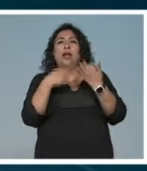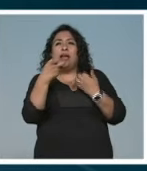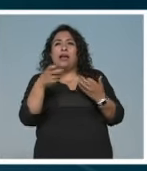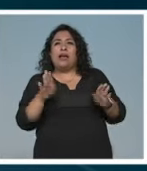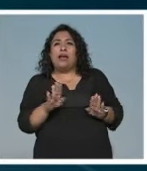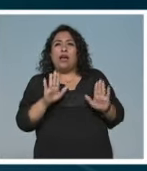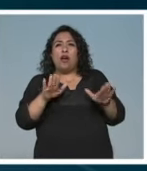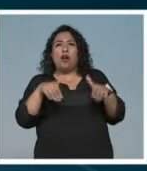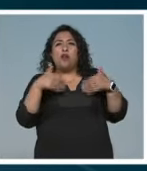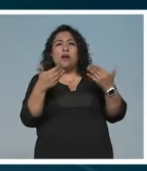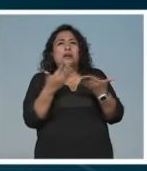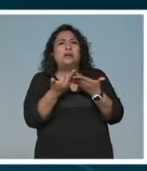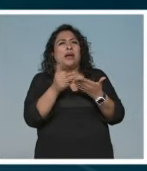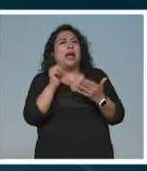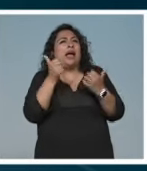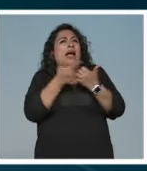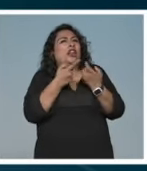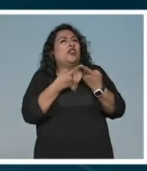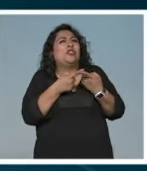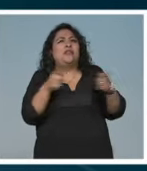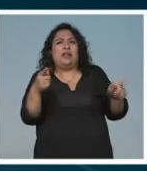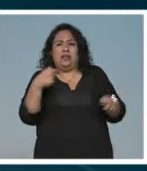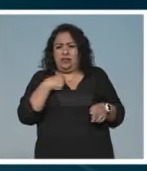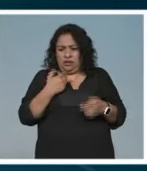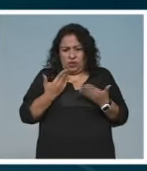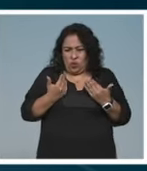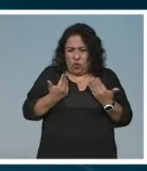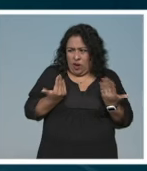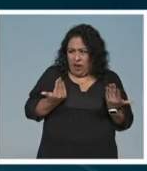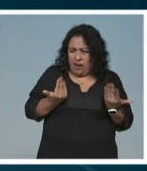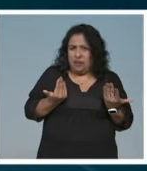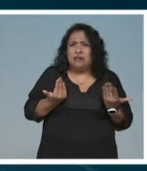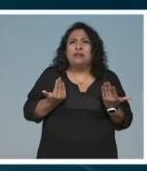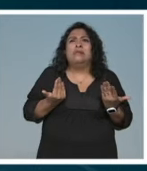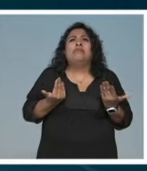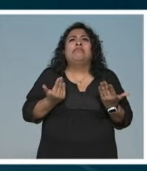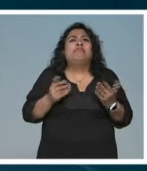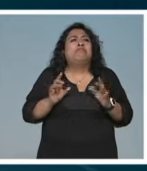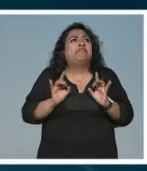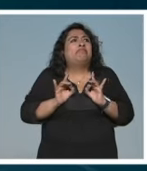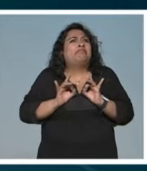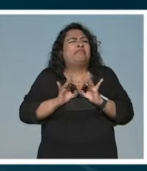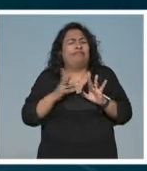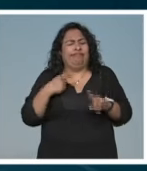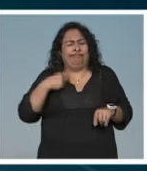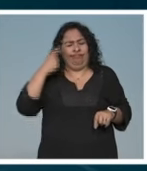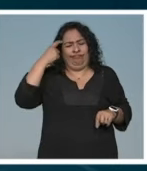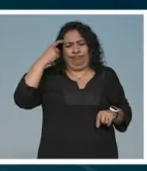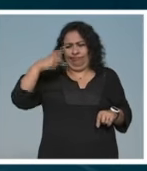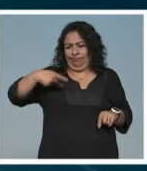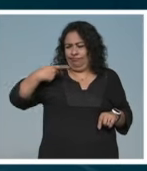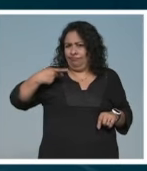externos esperan algo distinto que él no tiene, y llega un punto a cuestionarse